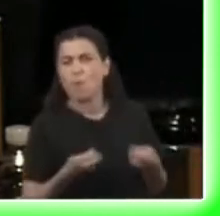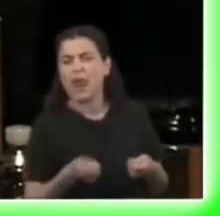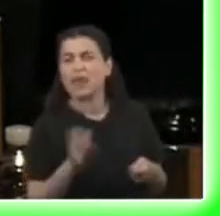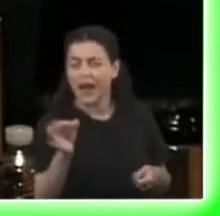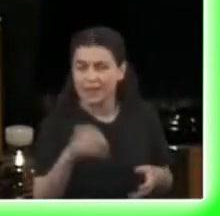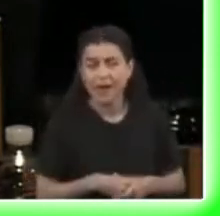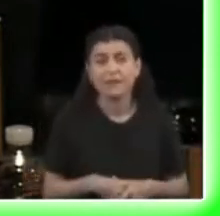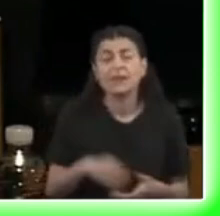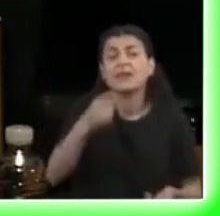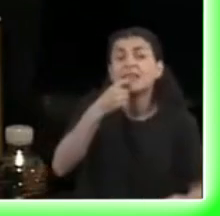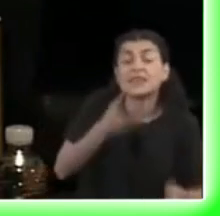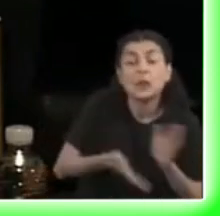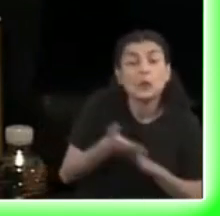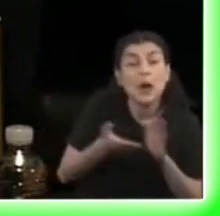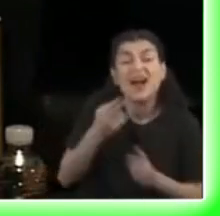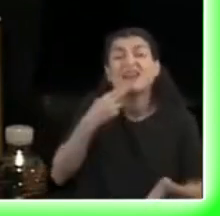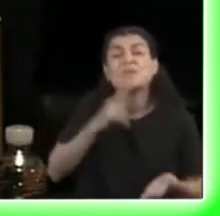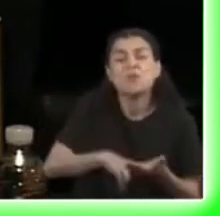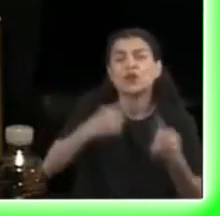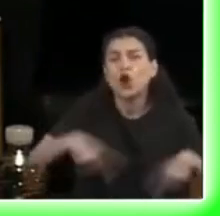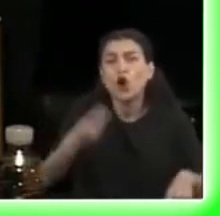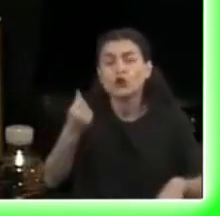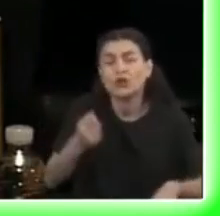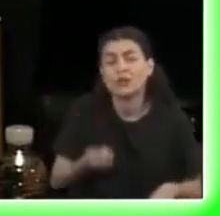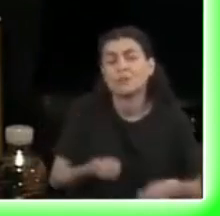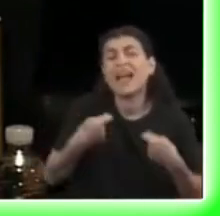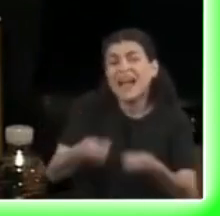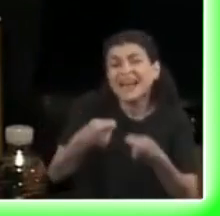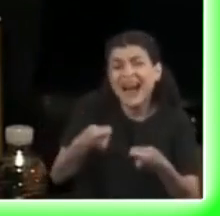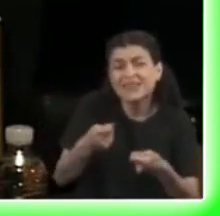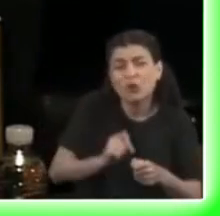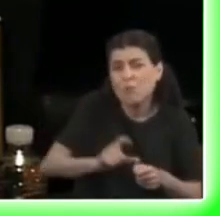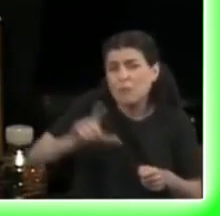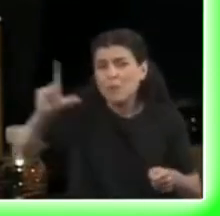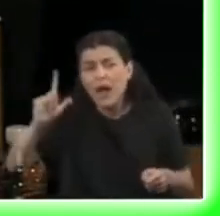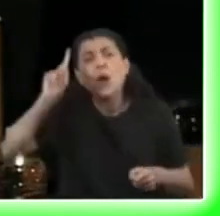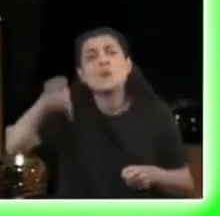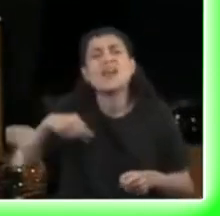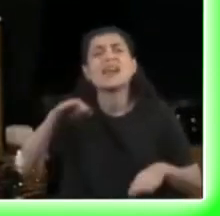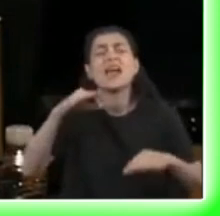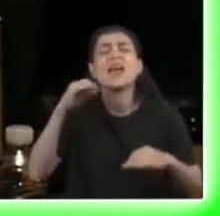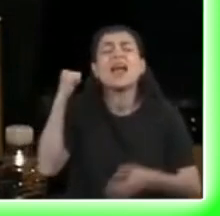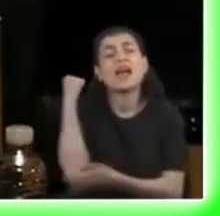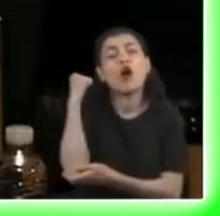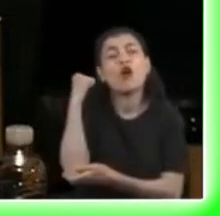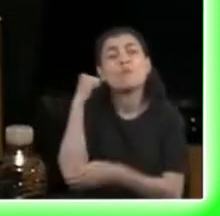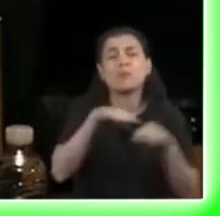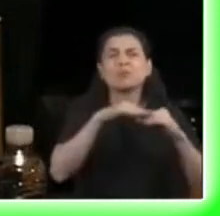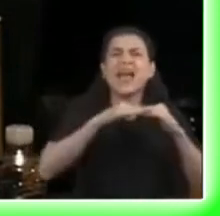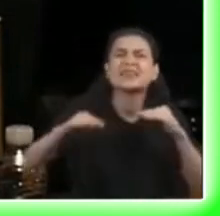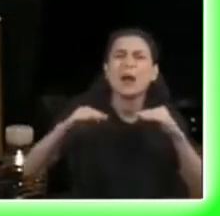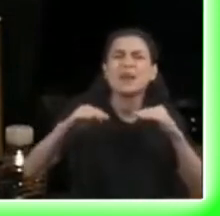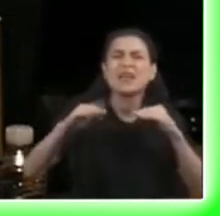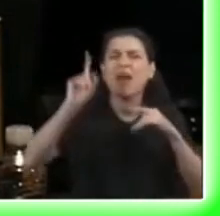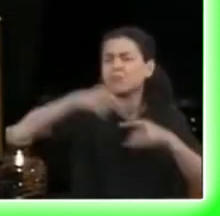se aplicaran los aumentos del gasto que ellos reclaman, romperían la estabilidad económica por la que todos los argentinos nos hemos